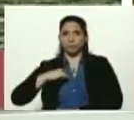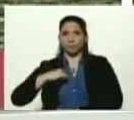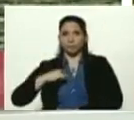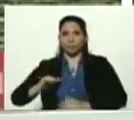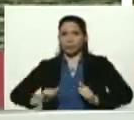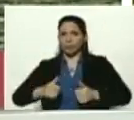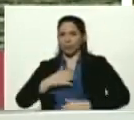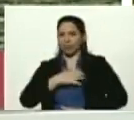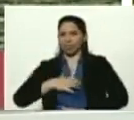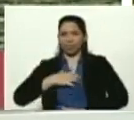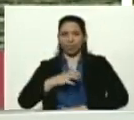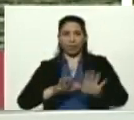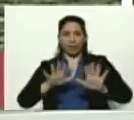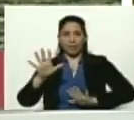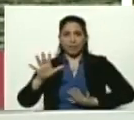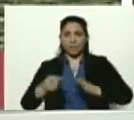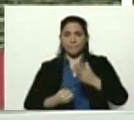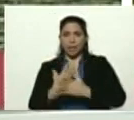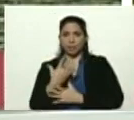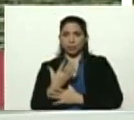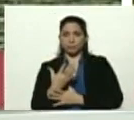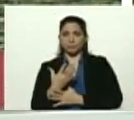Inició los síntomas el 15 de mayo,